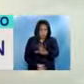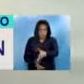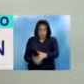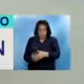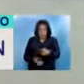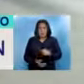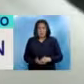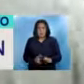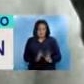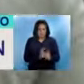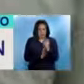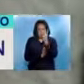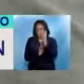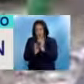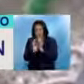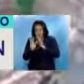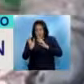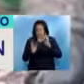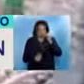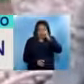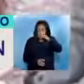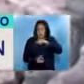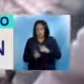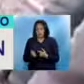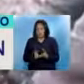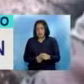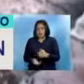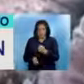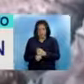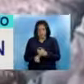La maleza dificultaba la labor.